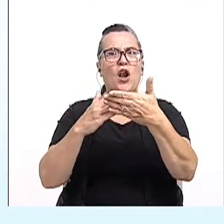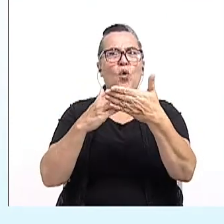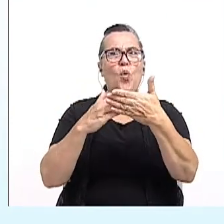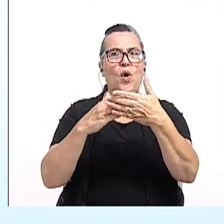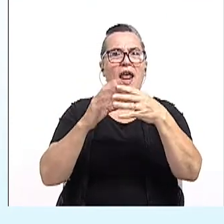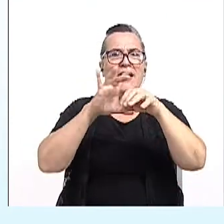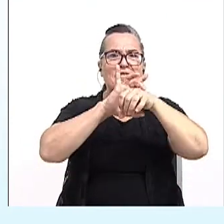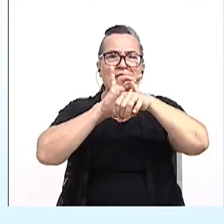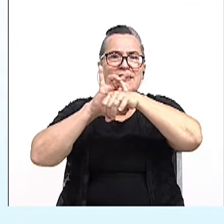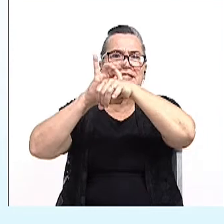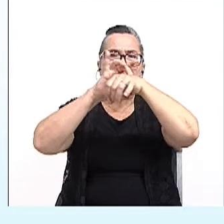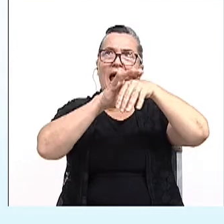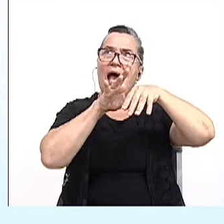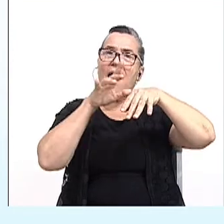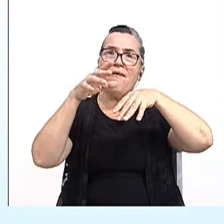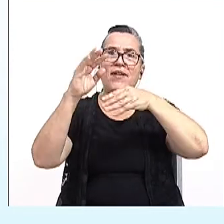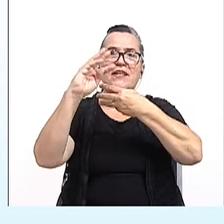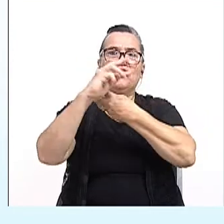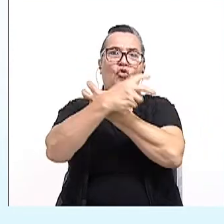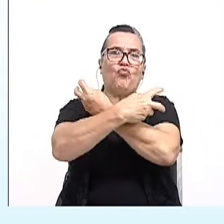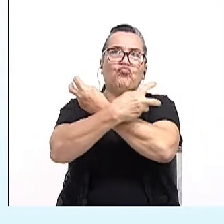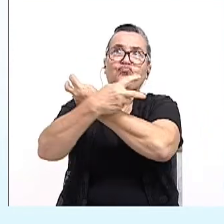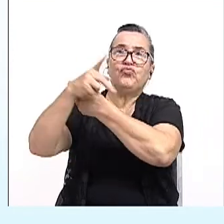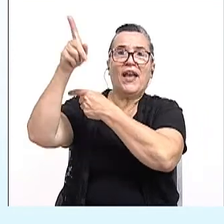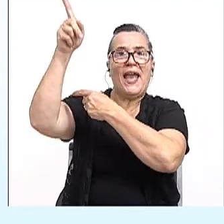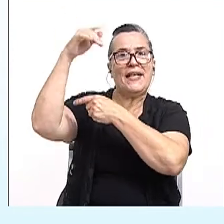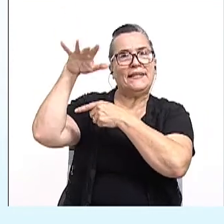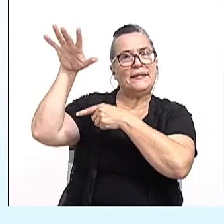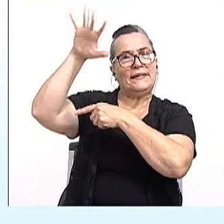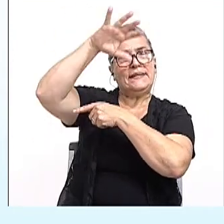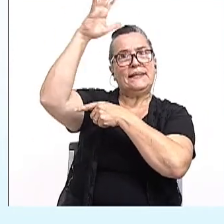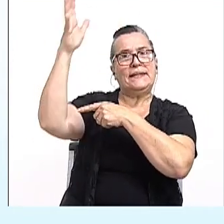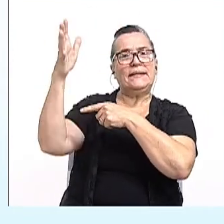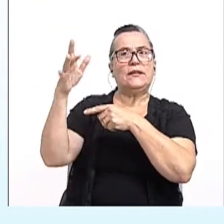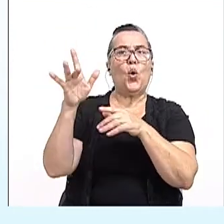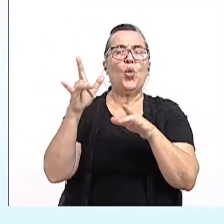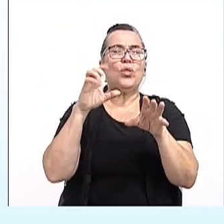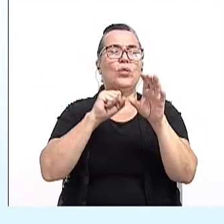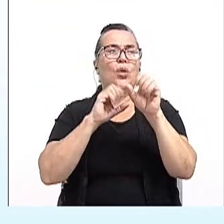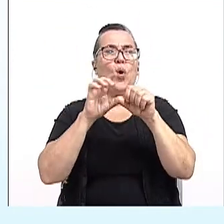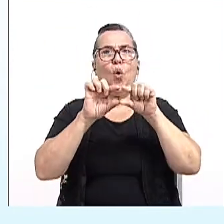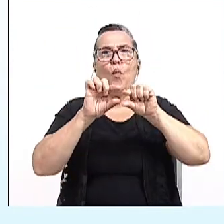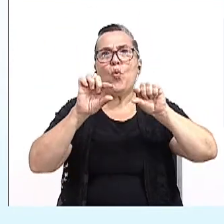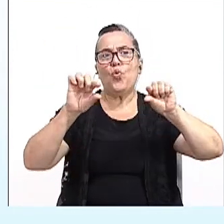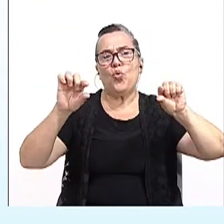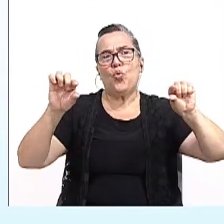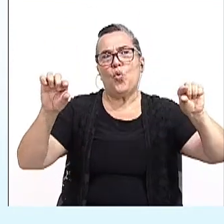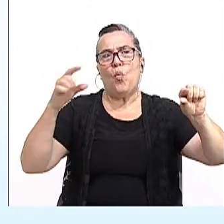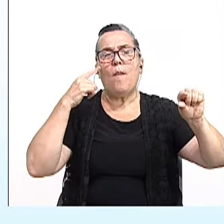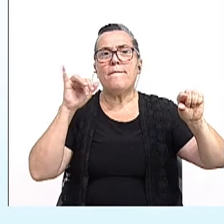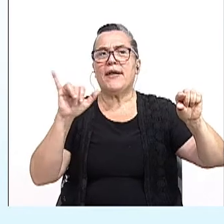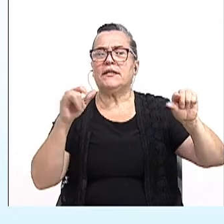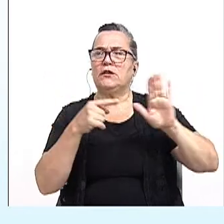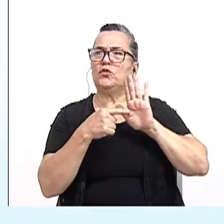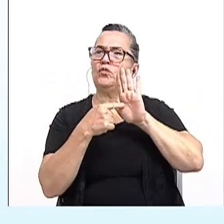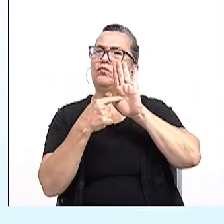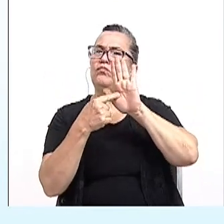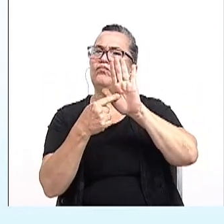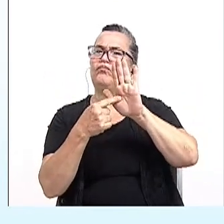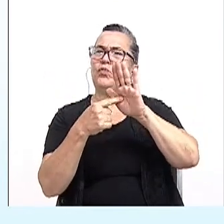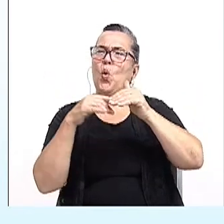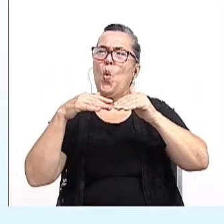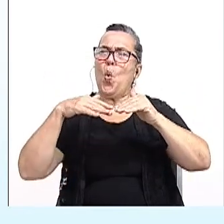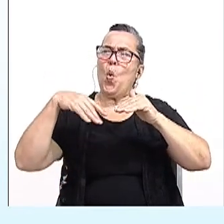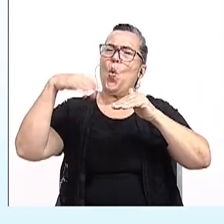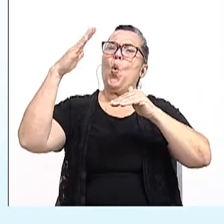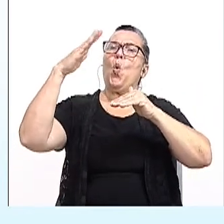espaciales. Cerca de un detector semejante a un tubo Geiger-Müller muestra un alto nivel de